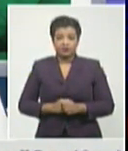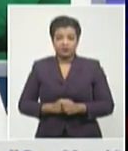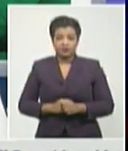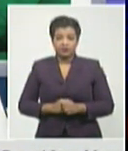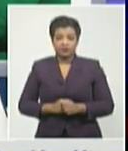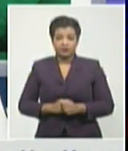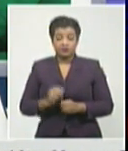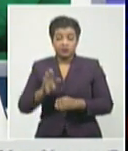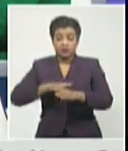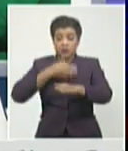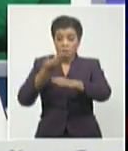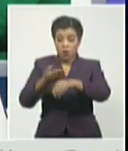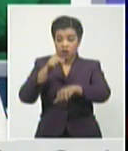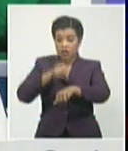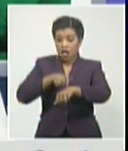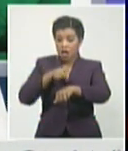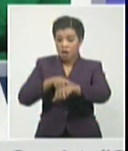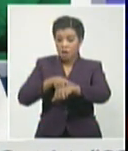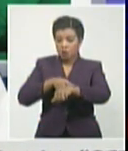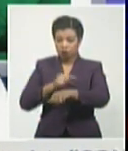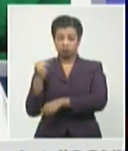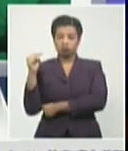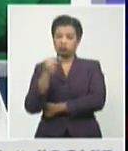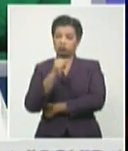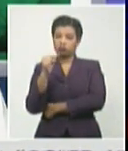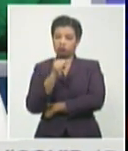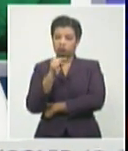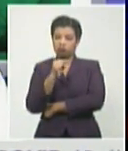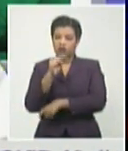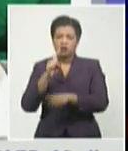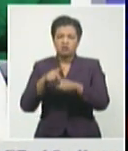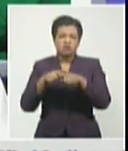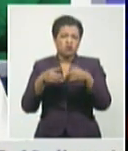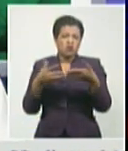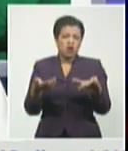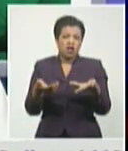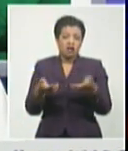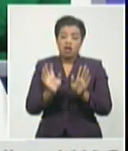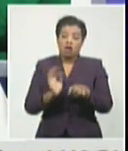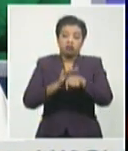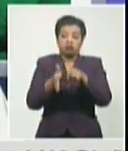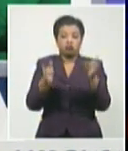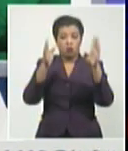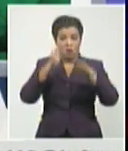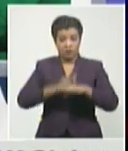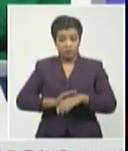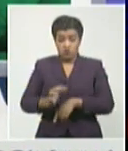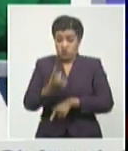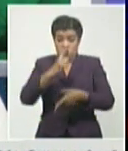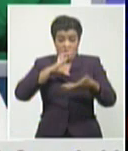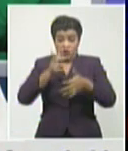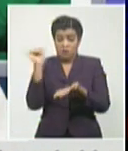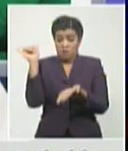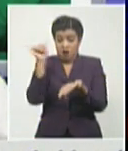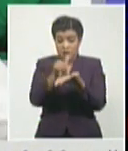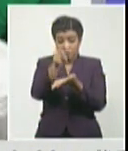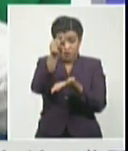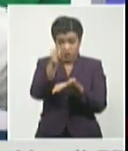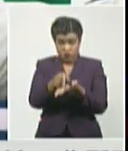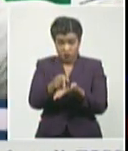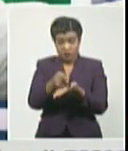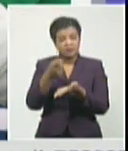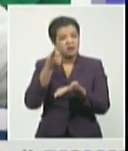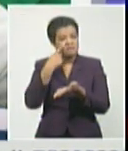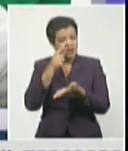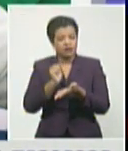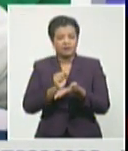te negativistas porque realmente debes de ser la única forma de un viajero y por eso estuviera bueno